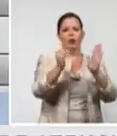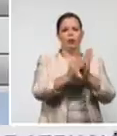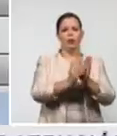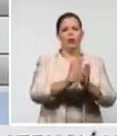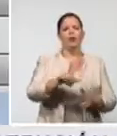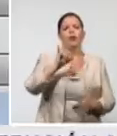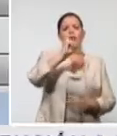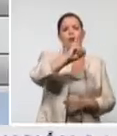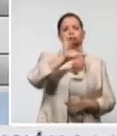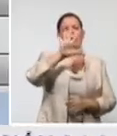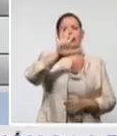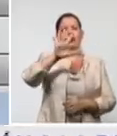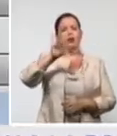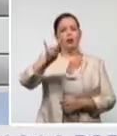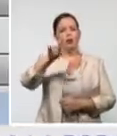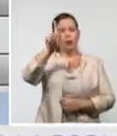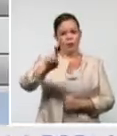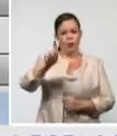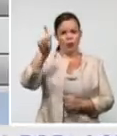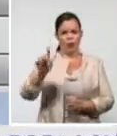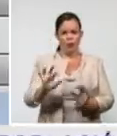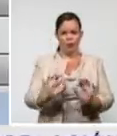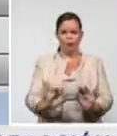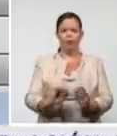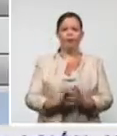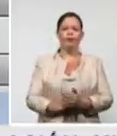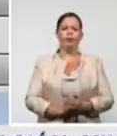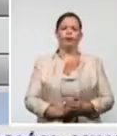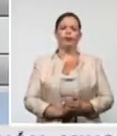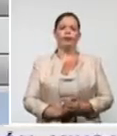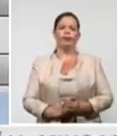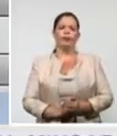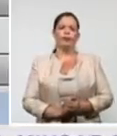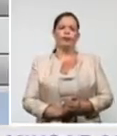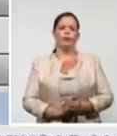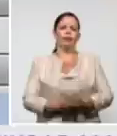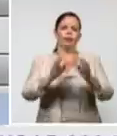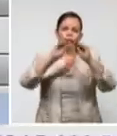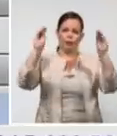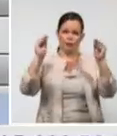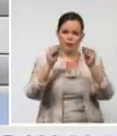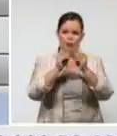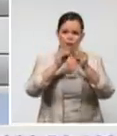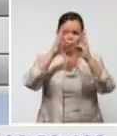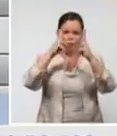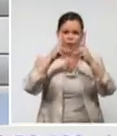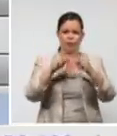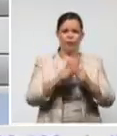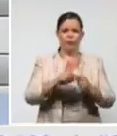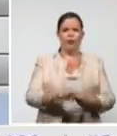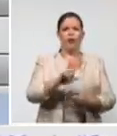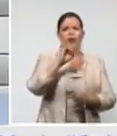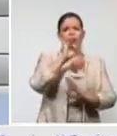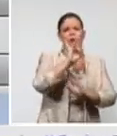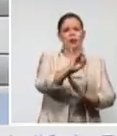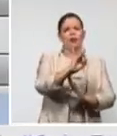5.659 personas, y eso hace un acumulado de